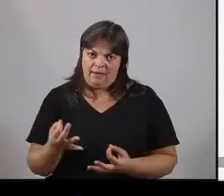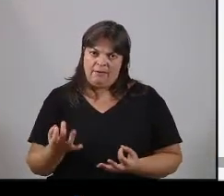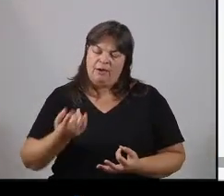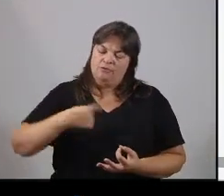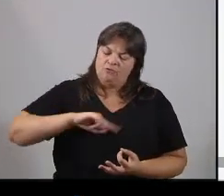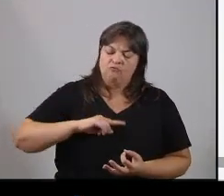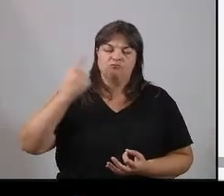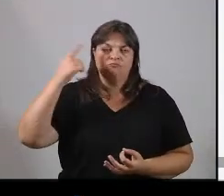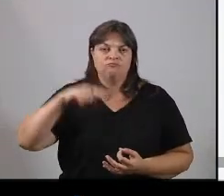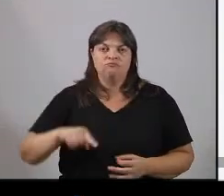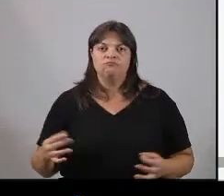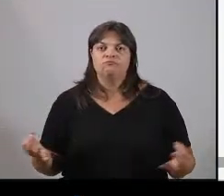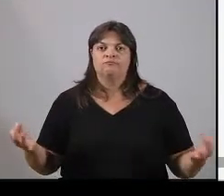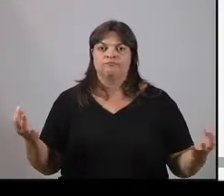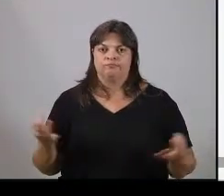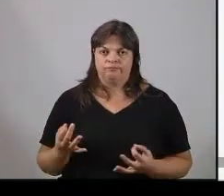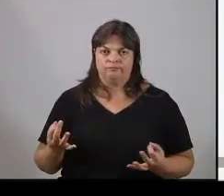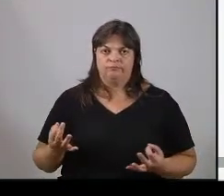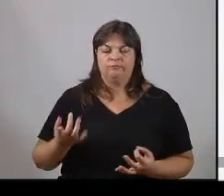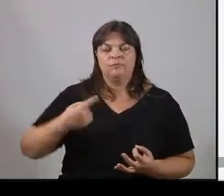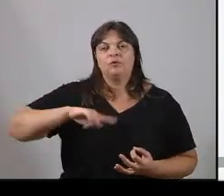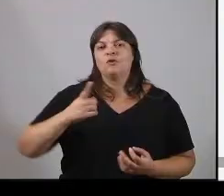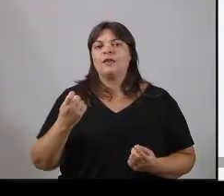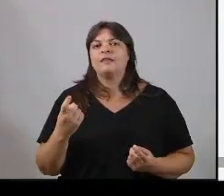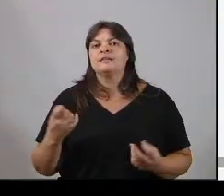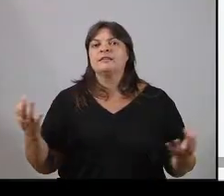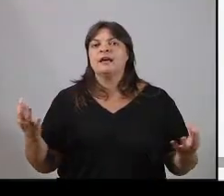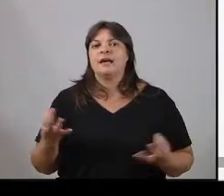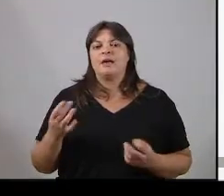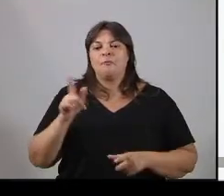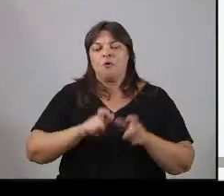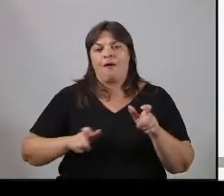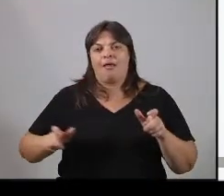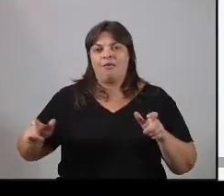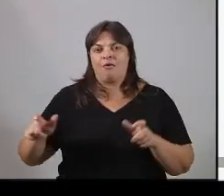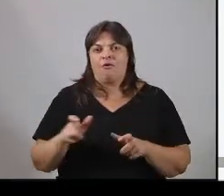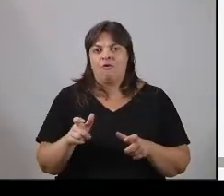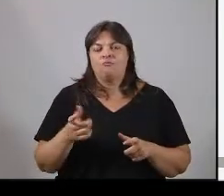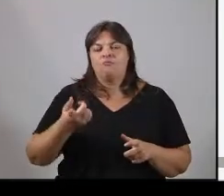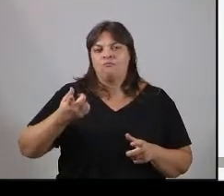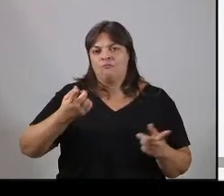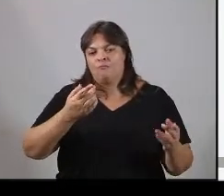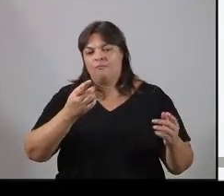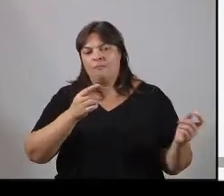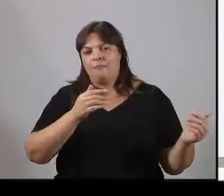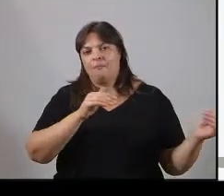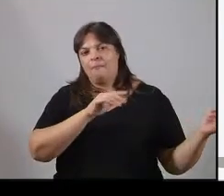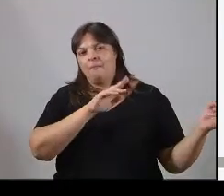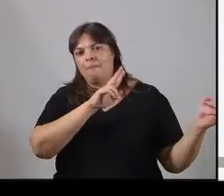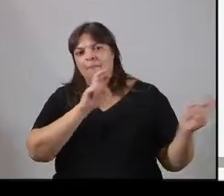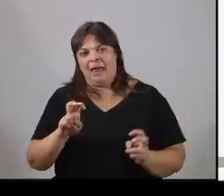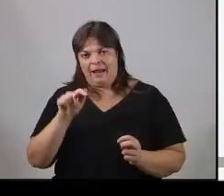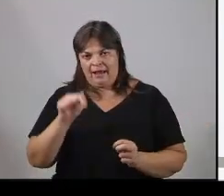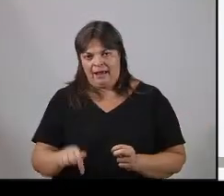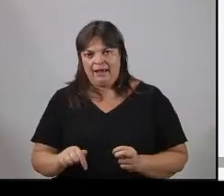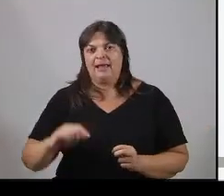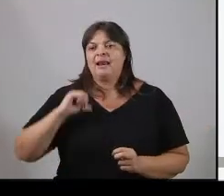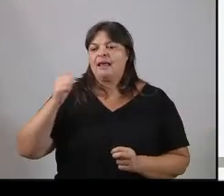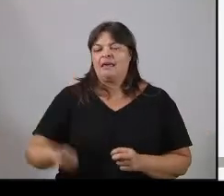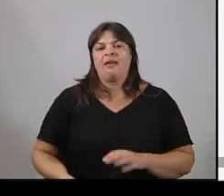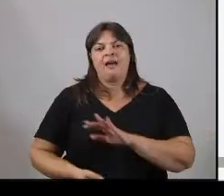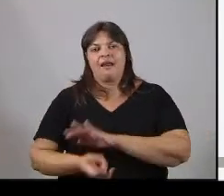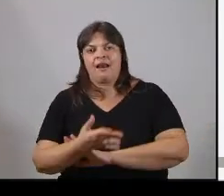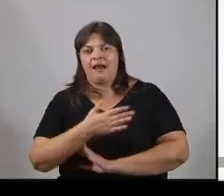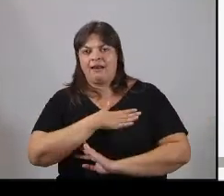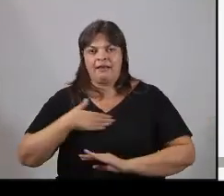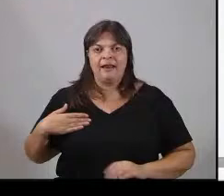plenamente convencidos de que lo que necesitamos es población, de que necesitamos que vengan y necesitamos generar riqueza y